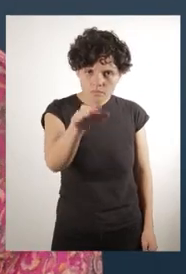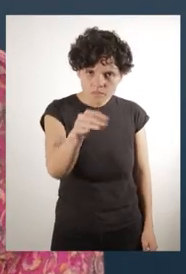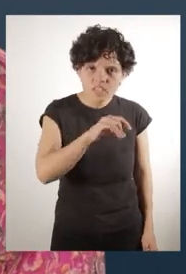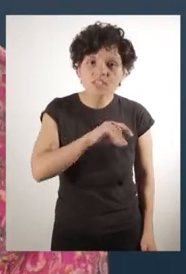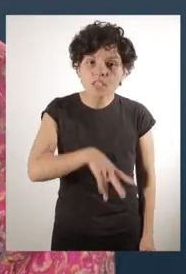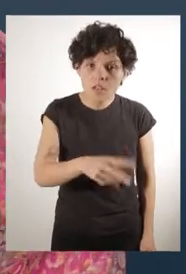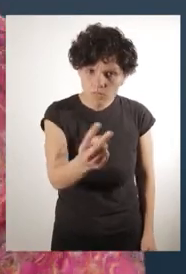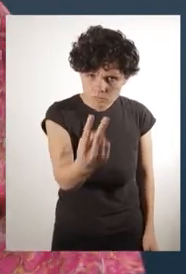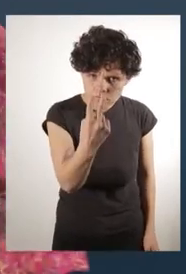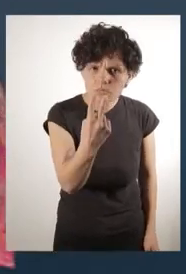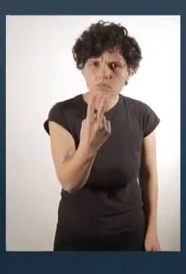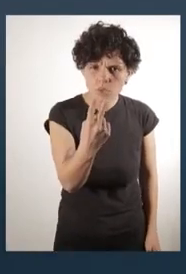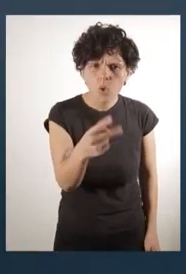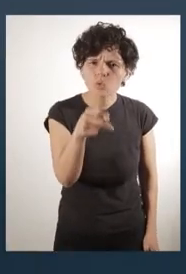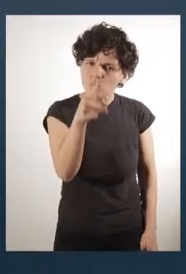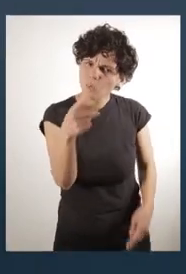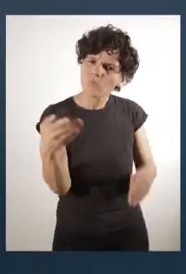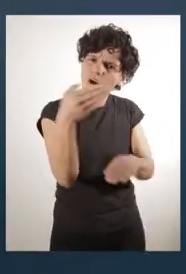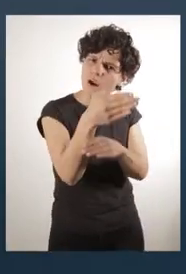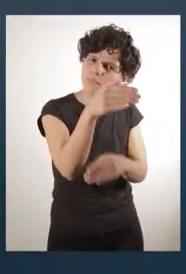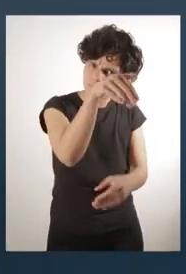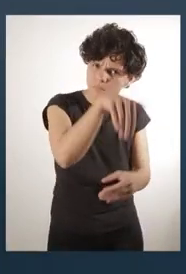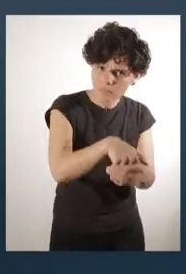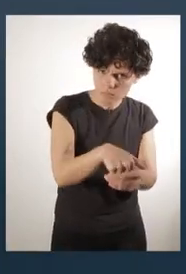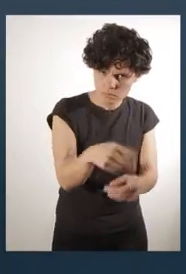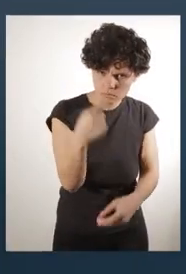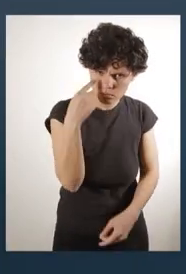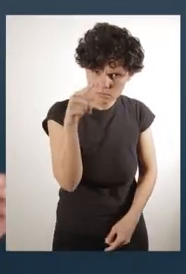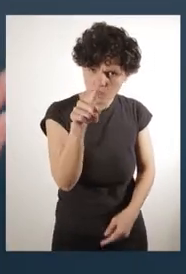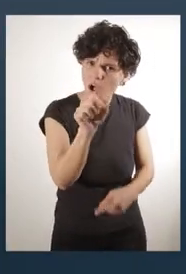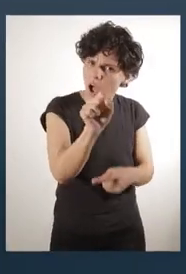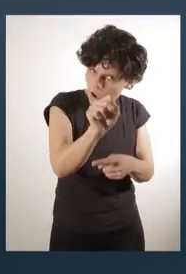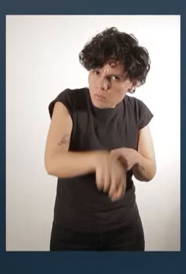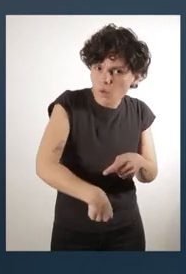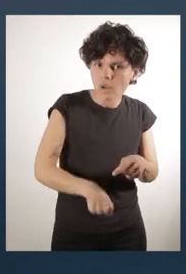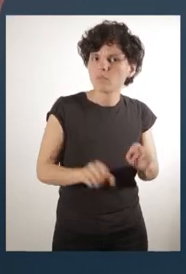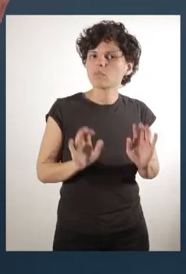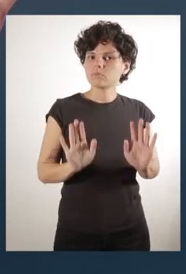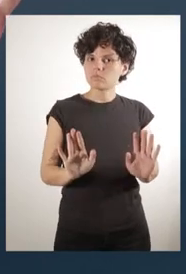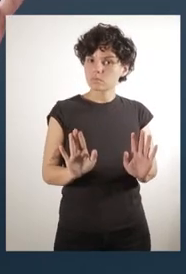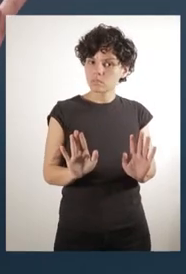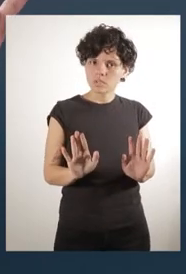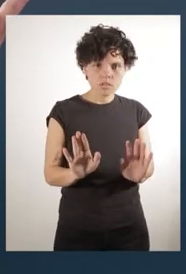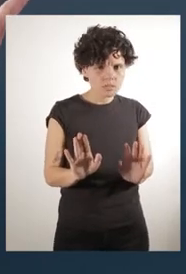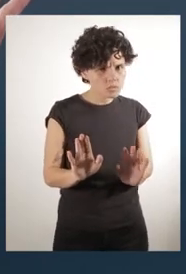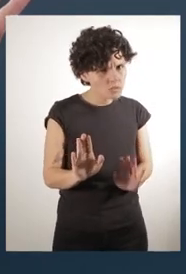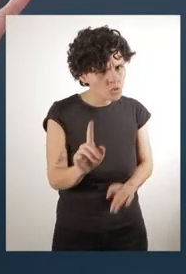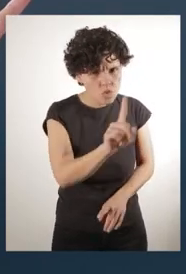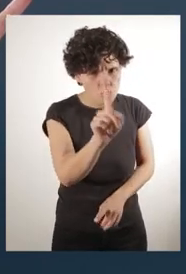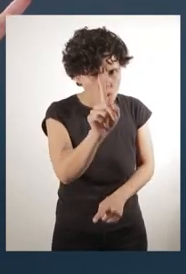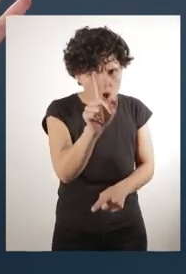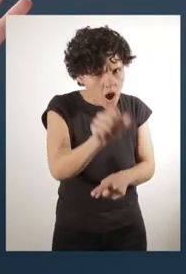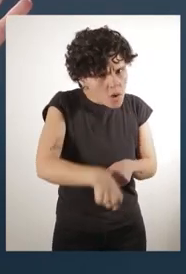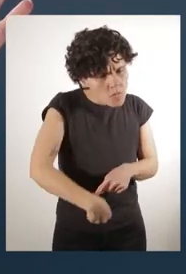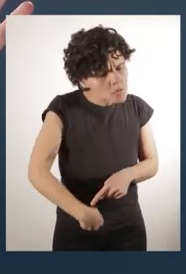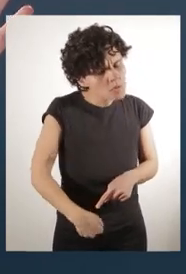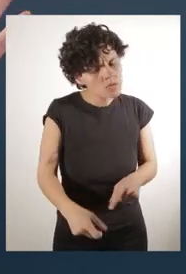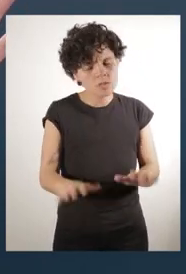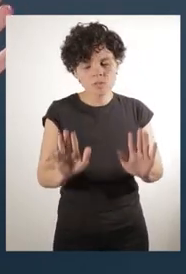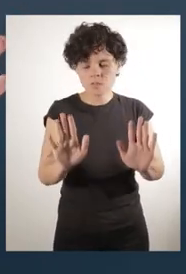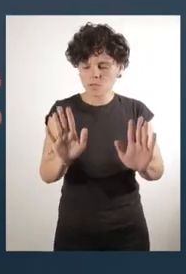A ver, chileno, cuando tú vayas a votar, yo supongo que vayas a votar apruebo. Porque si no lo